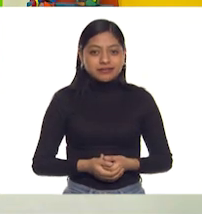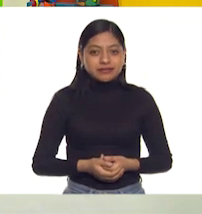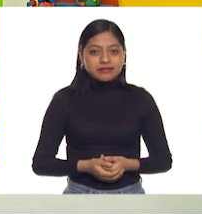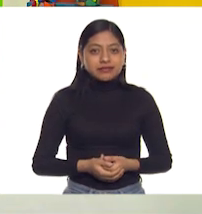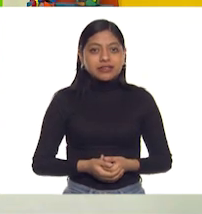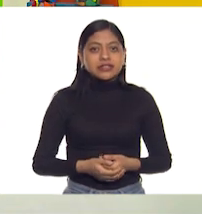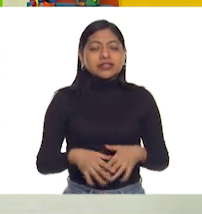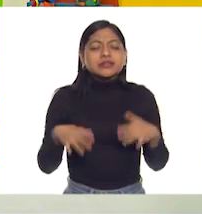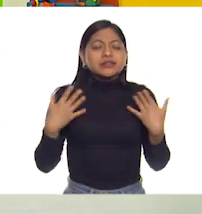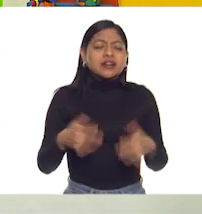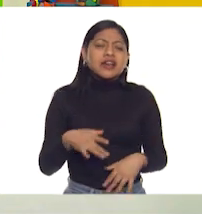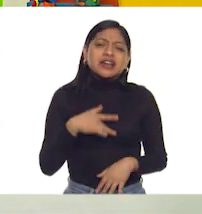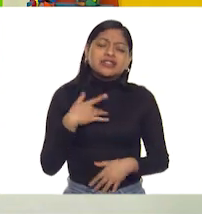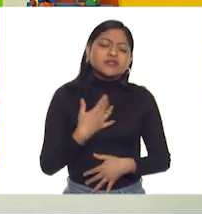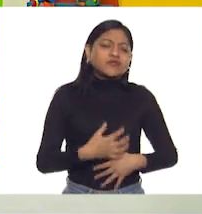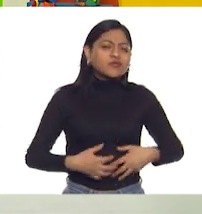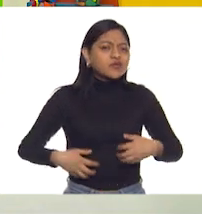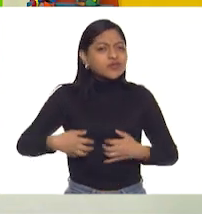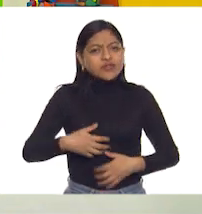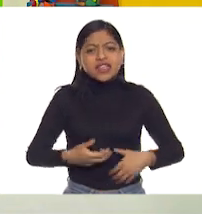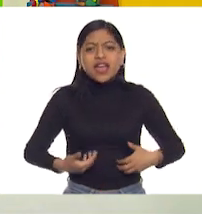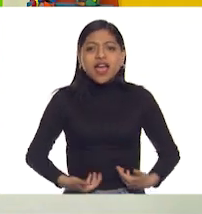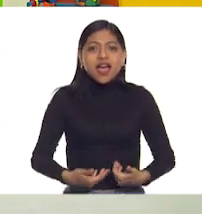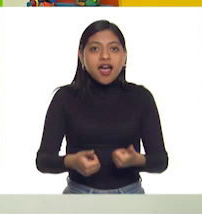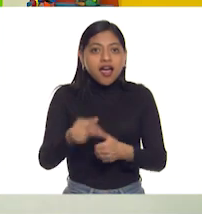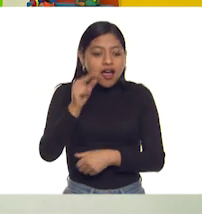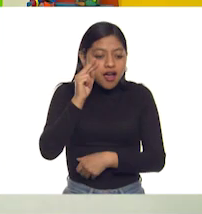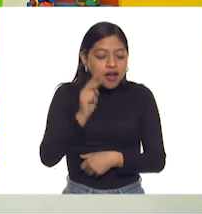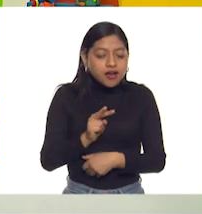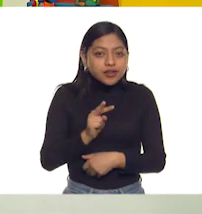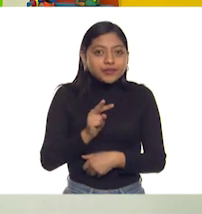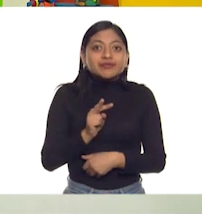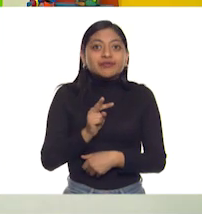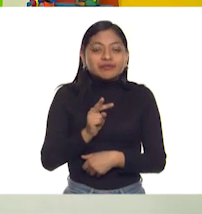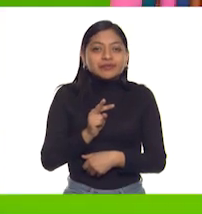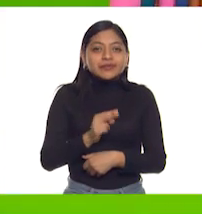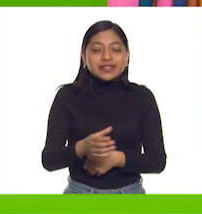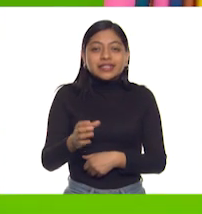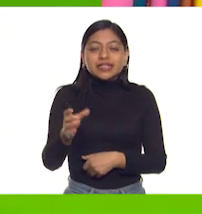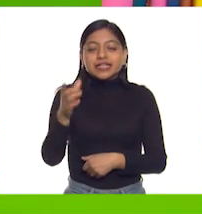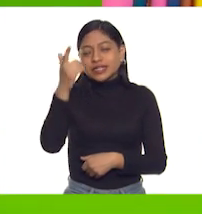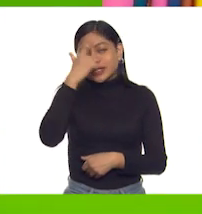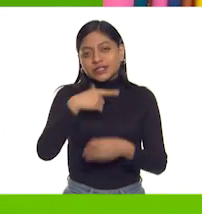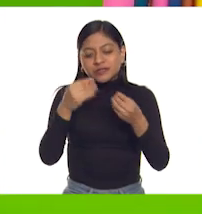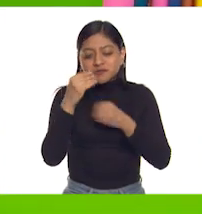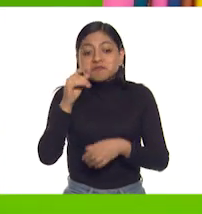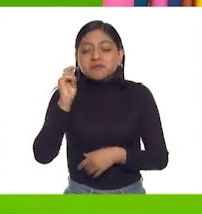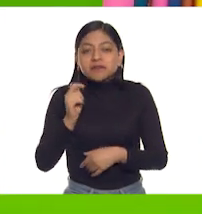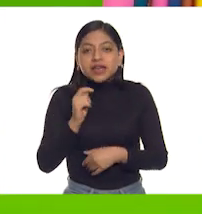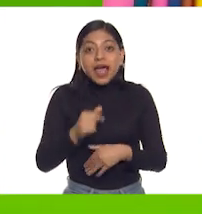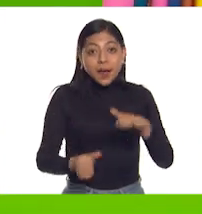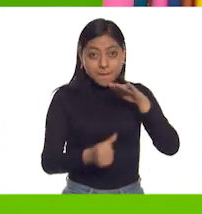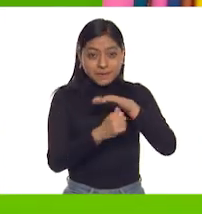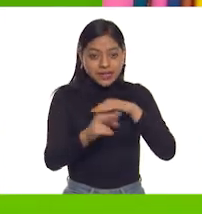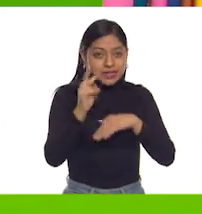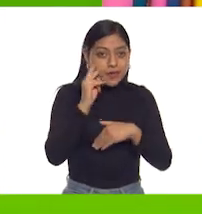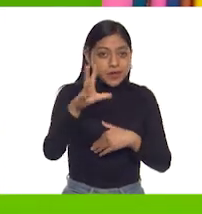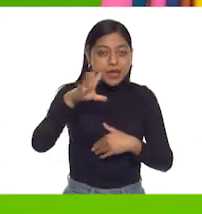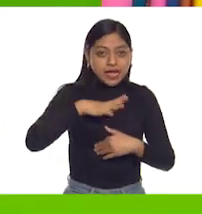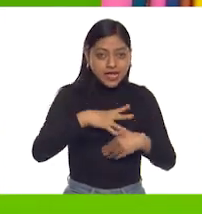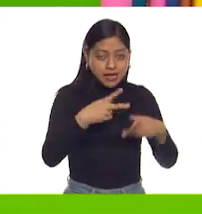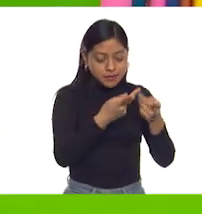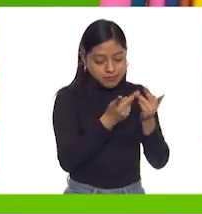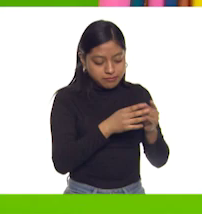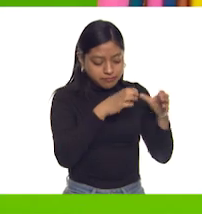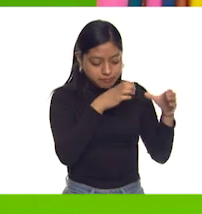¡Ay, qué hambre me ha entrado! Voy a ver qué tendrán para cenar. Fue hacia la mesa y vio que había tres